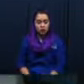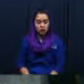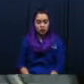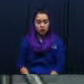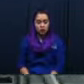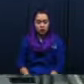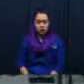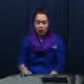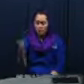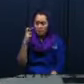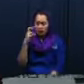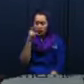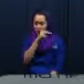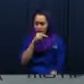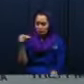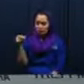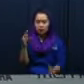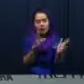Padre, en el nombre de Jesús,